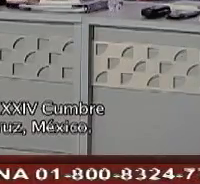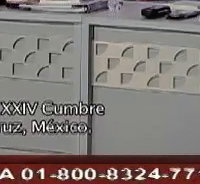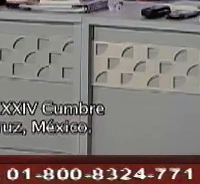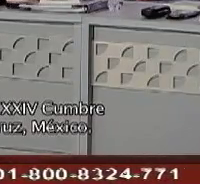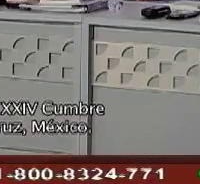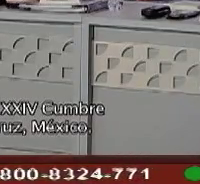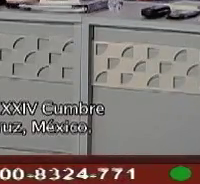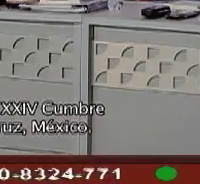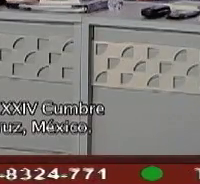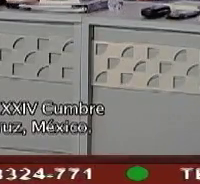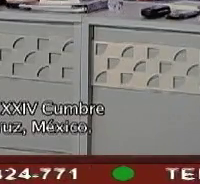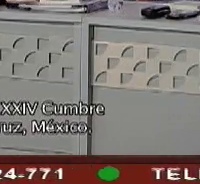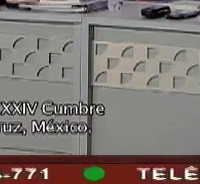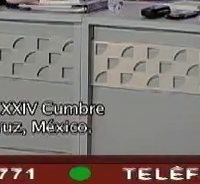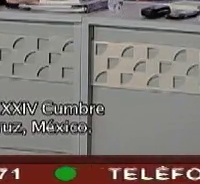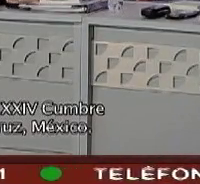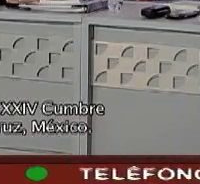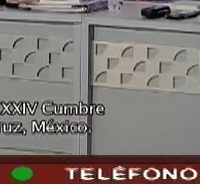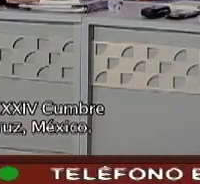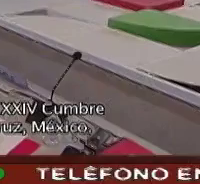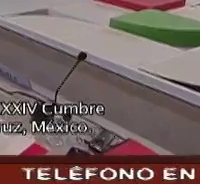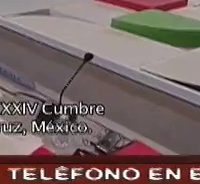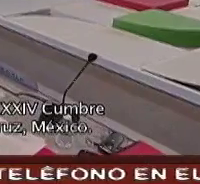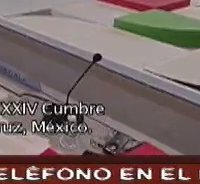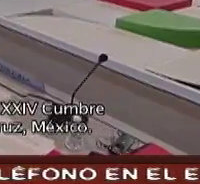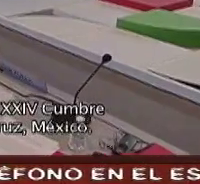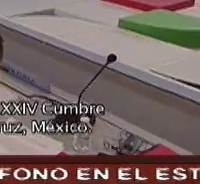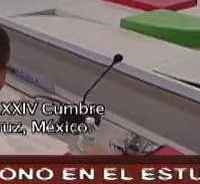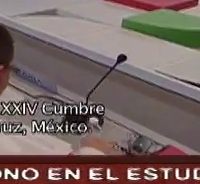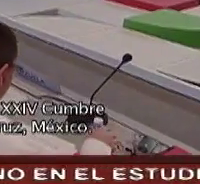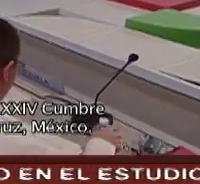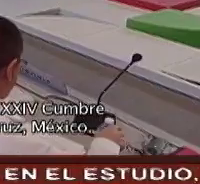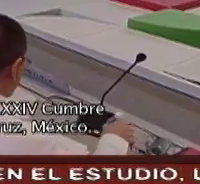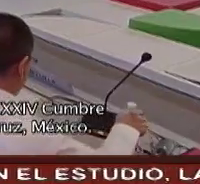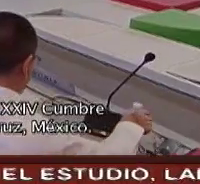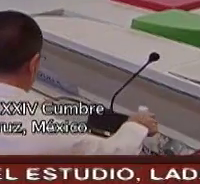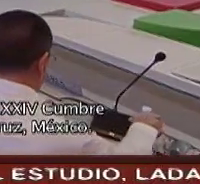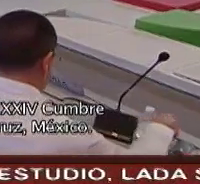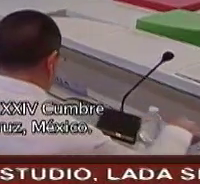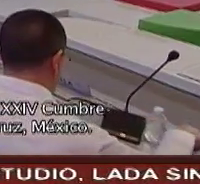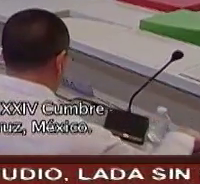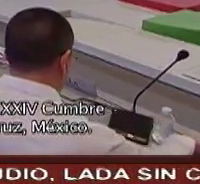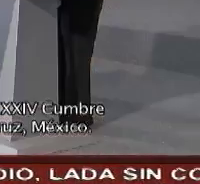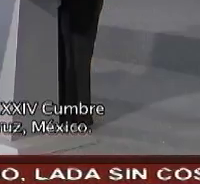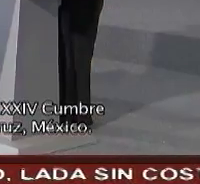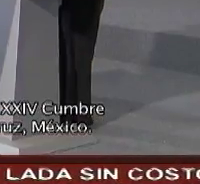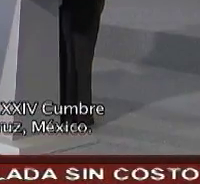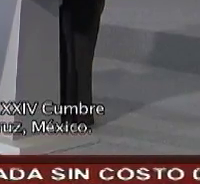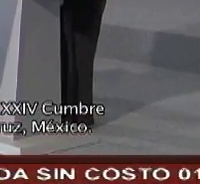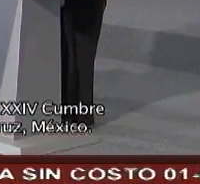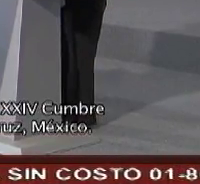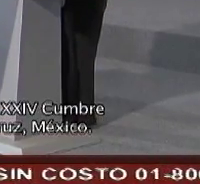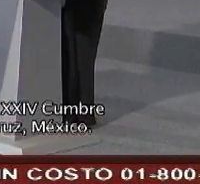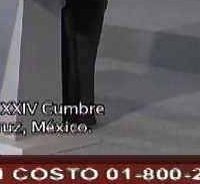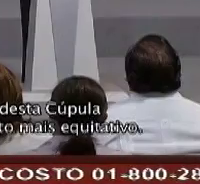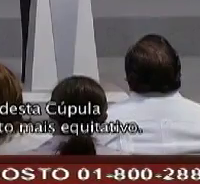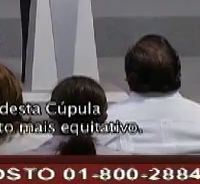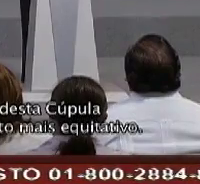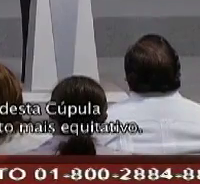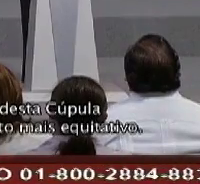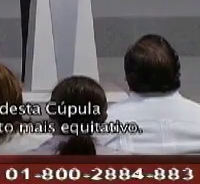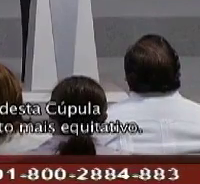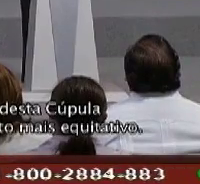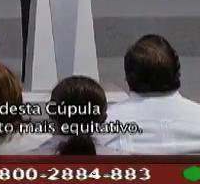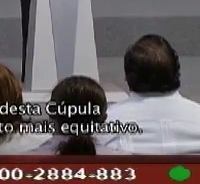Ibero-americano nasce vinculado à 24ª Cúpula Ibero-Americana de Chefes de Estado e de Governo de Veracruz, México.